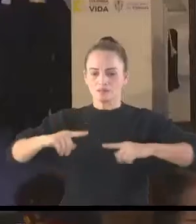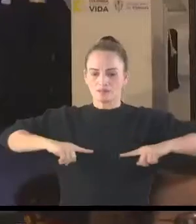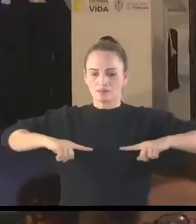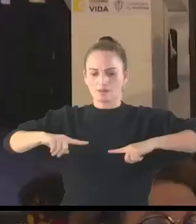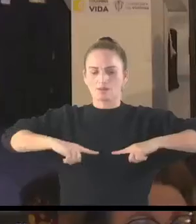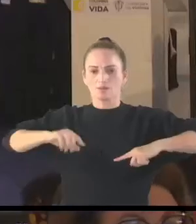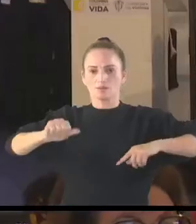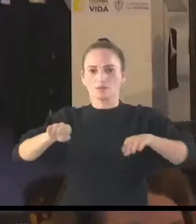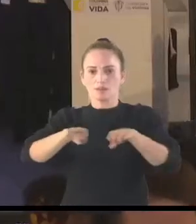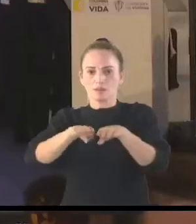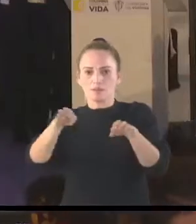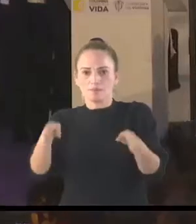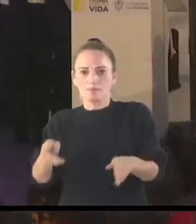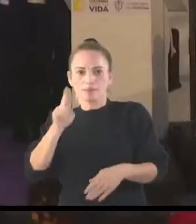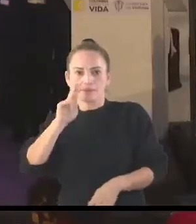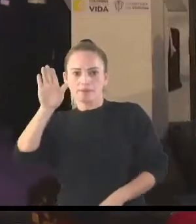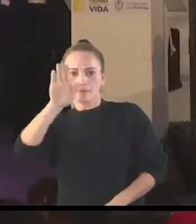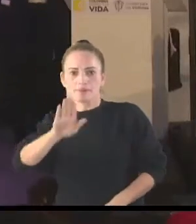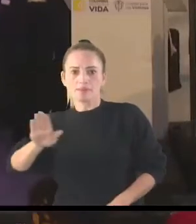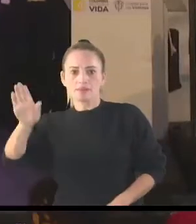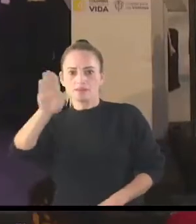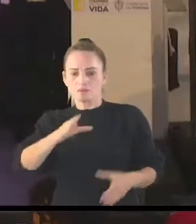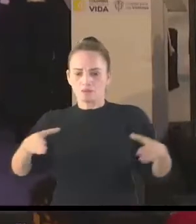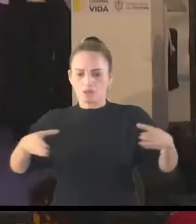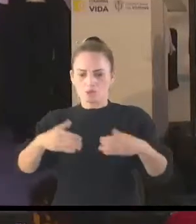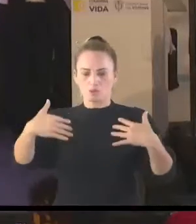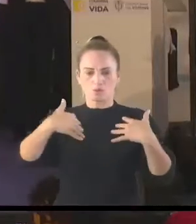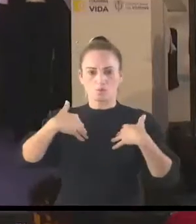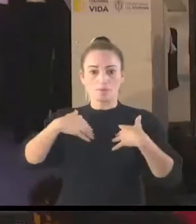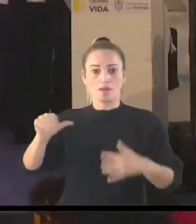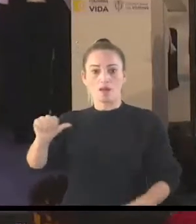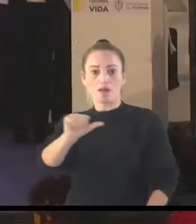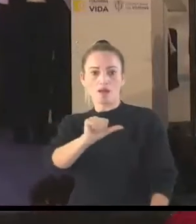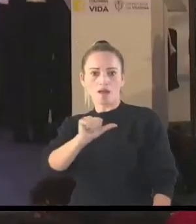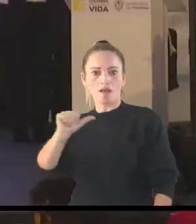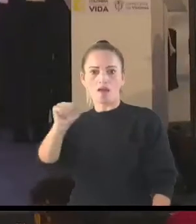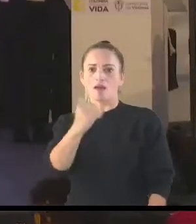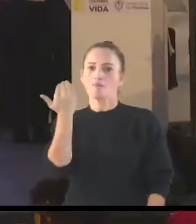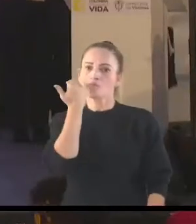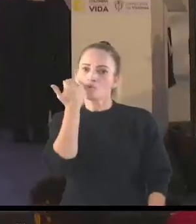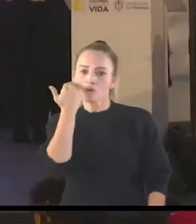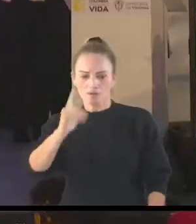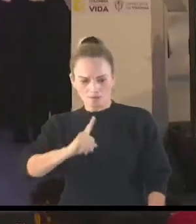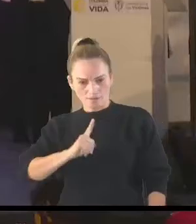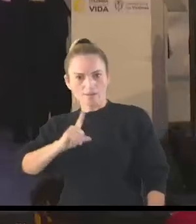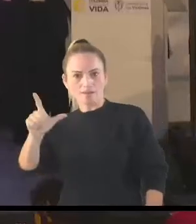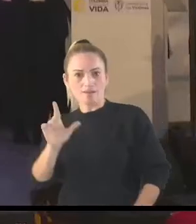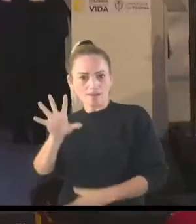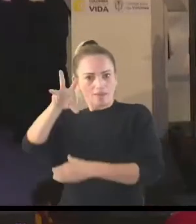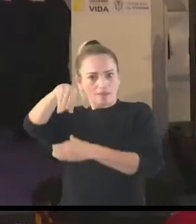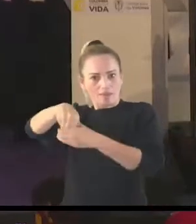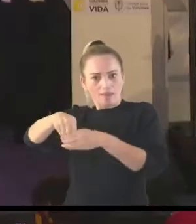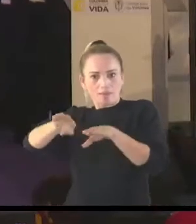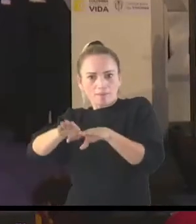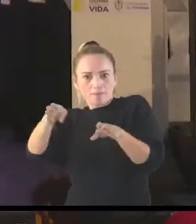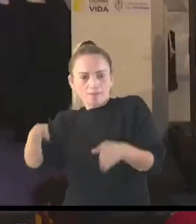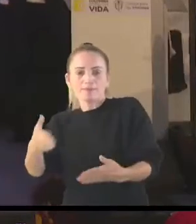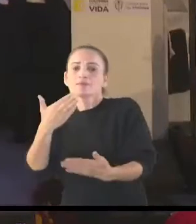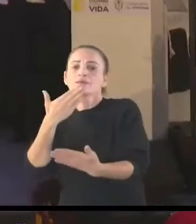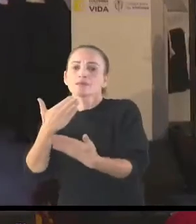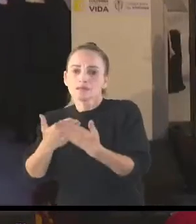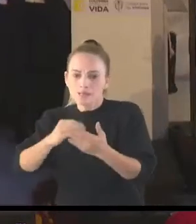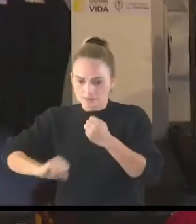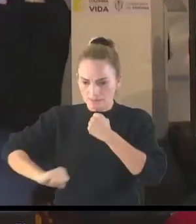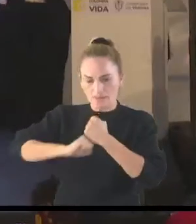coordinadora de la Mesa Nacional de Víctimas, y a todas las mujeres que lideran esta mesa tan importante para